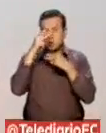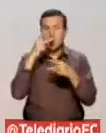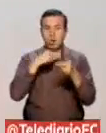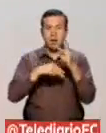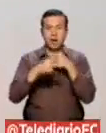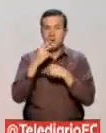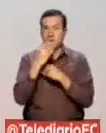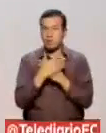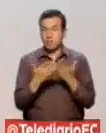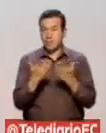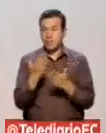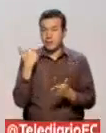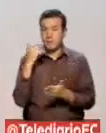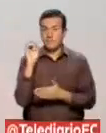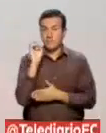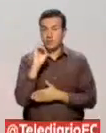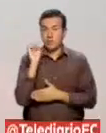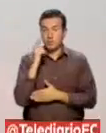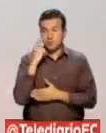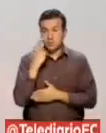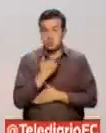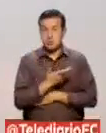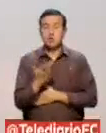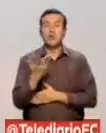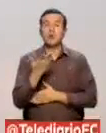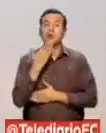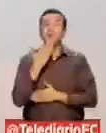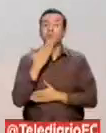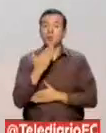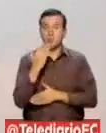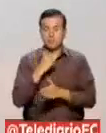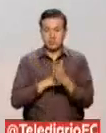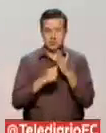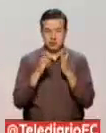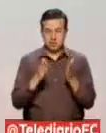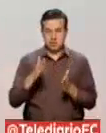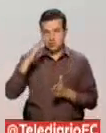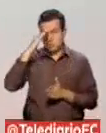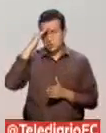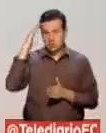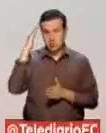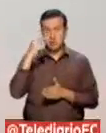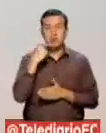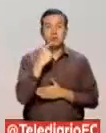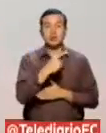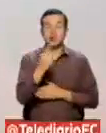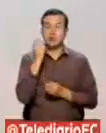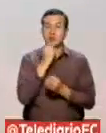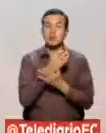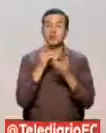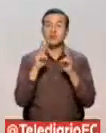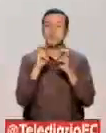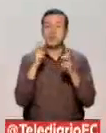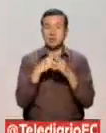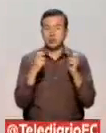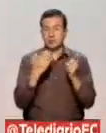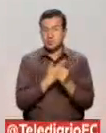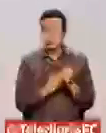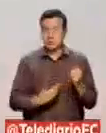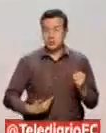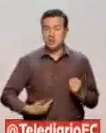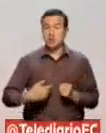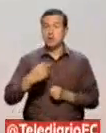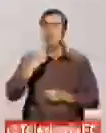falsas. Recientemente, en octubre pasado, se atribuyó a la ministra del Interior una supuesta declaración sobre el expresidente Bucarán